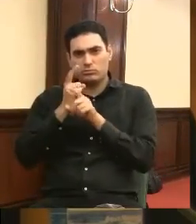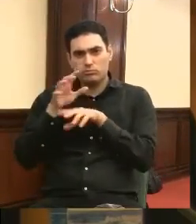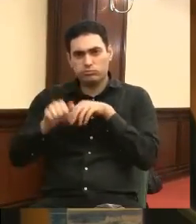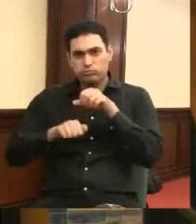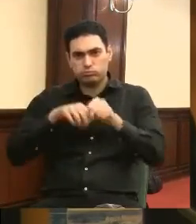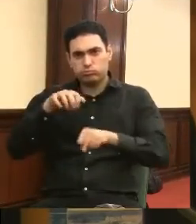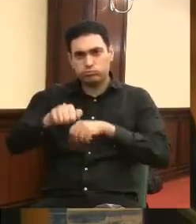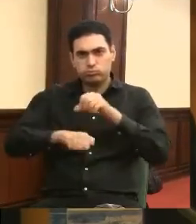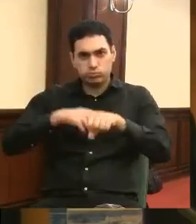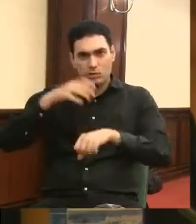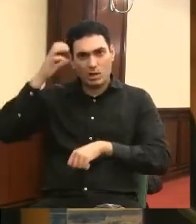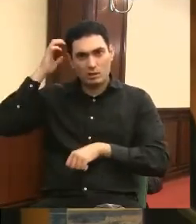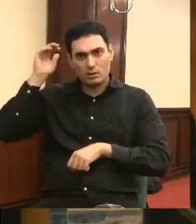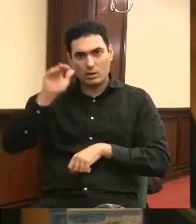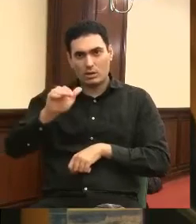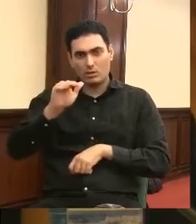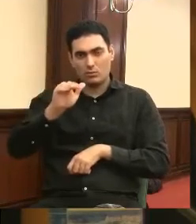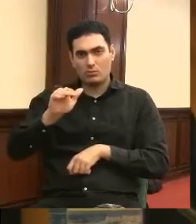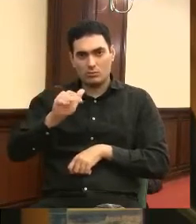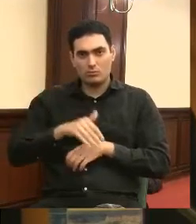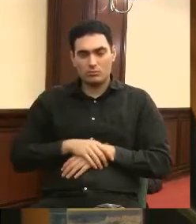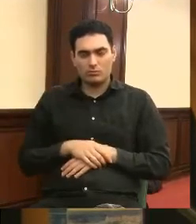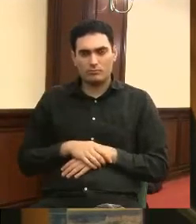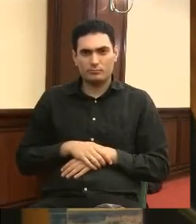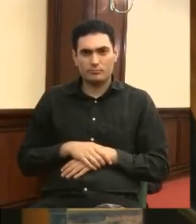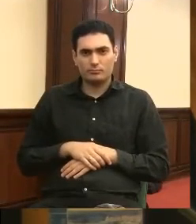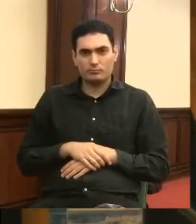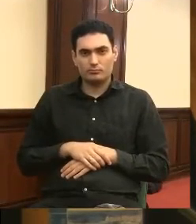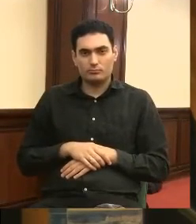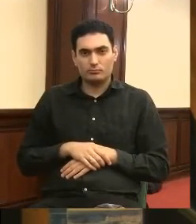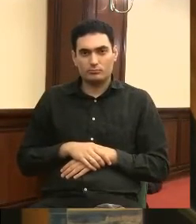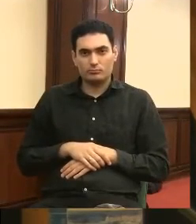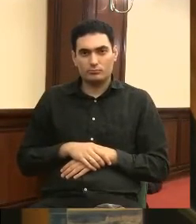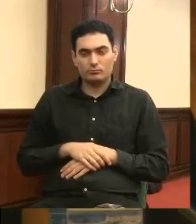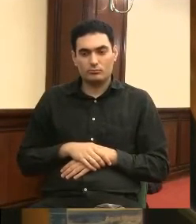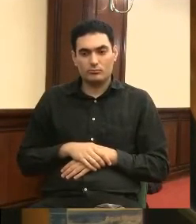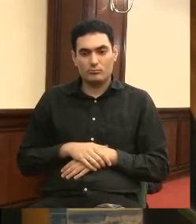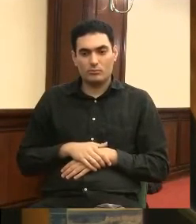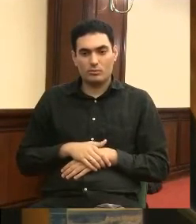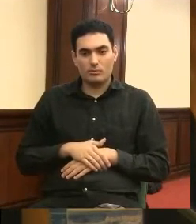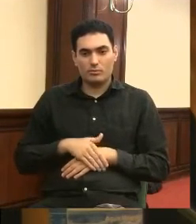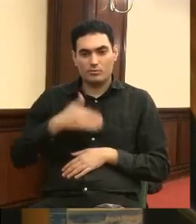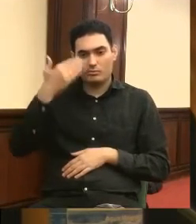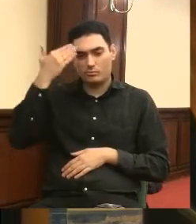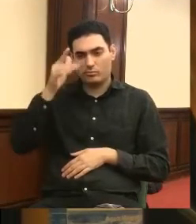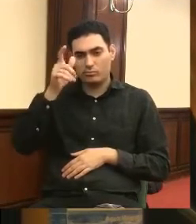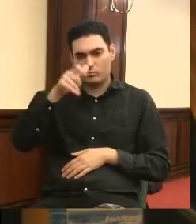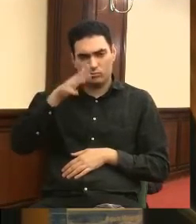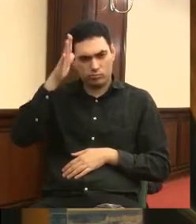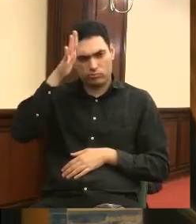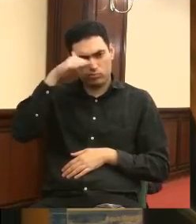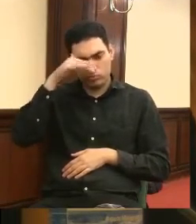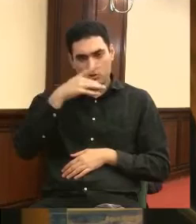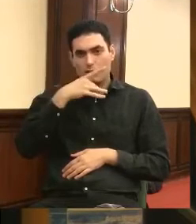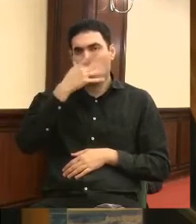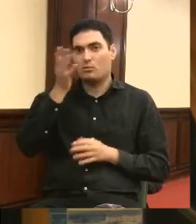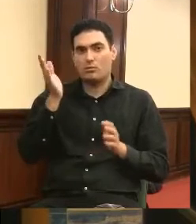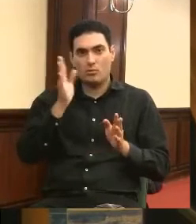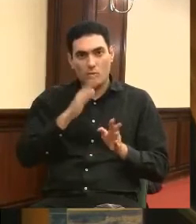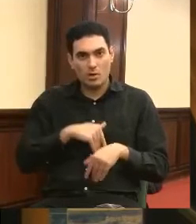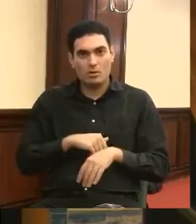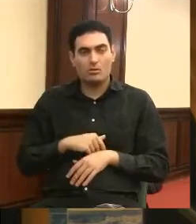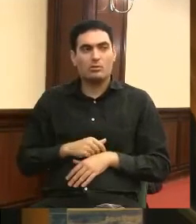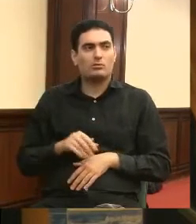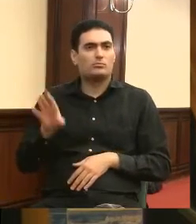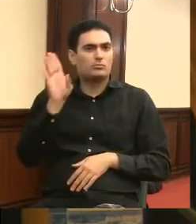la invasión de un rey extranjero, que fue absolutamente traicionado por un canalla, cretino,